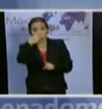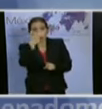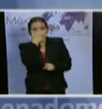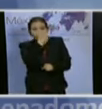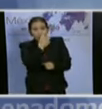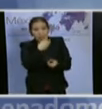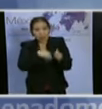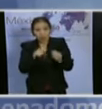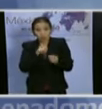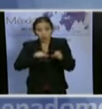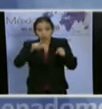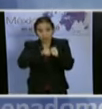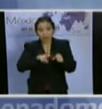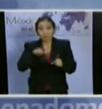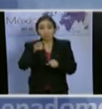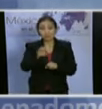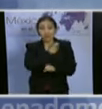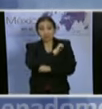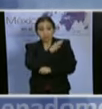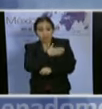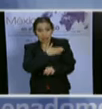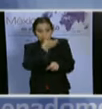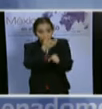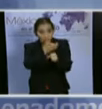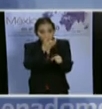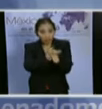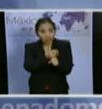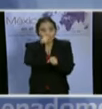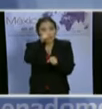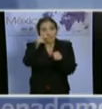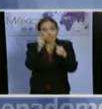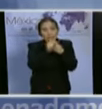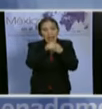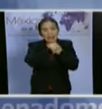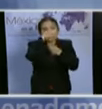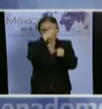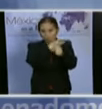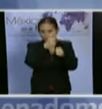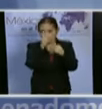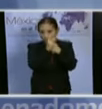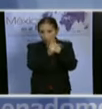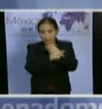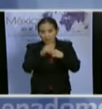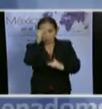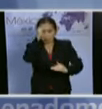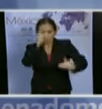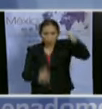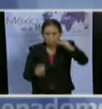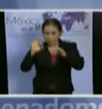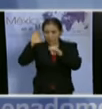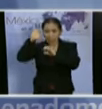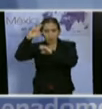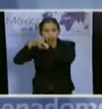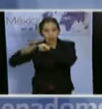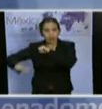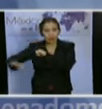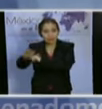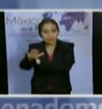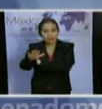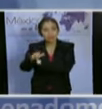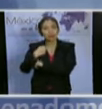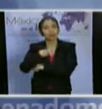impacto social. España actualmente es el segundo país más desigual de la Unión Europea.